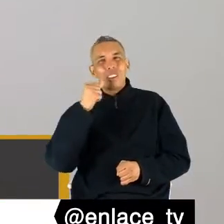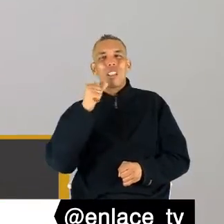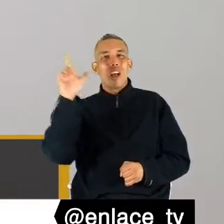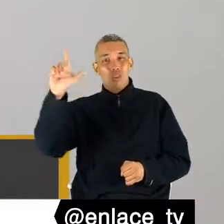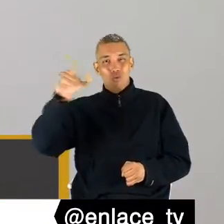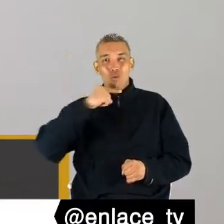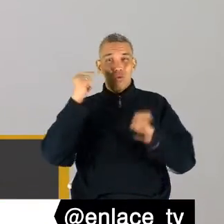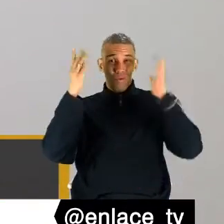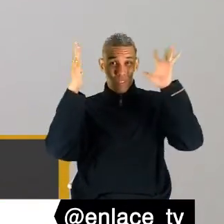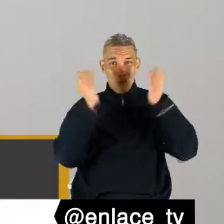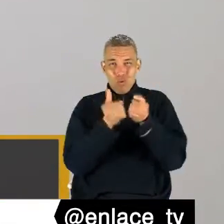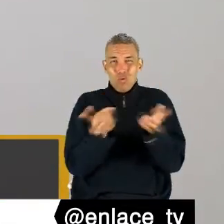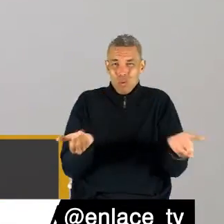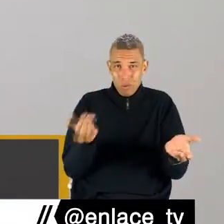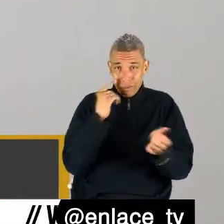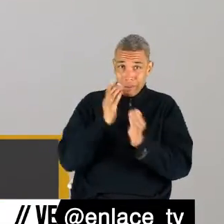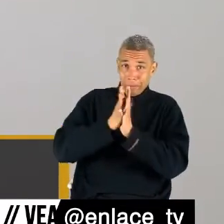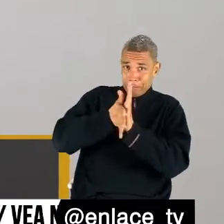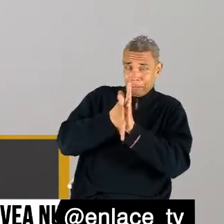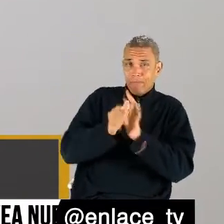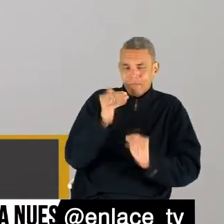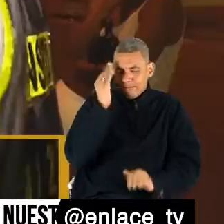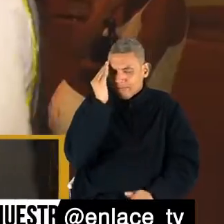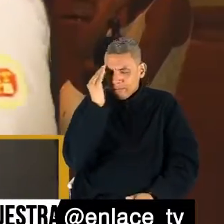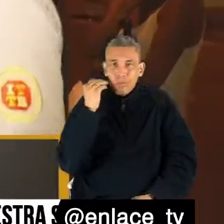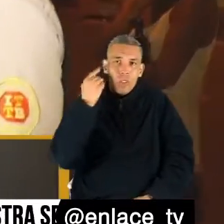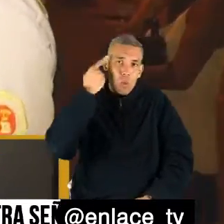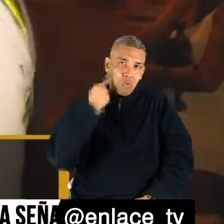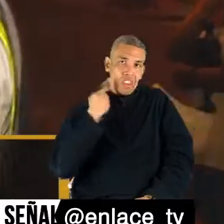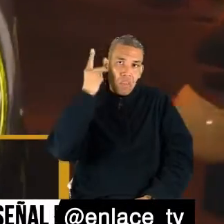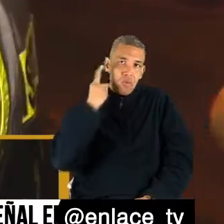pues es un puente, 3 días, y en esos 3 días